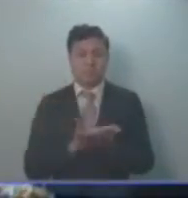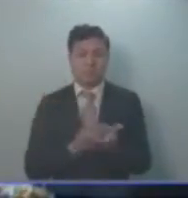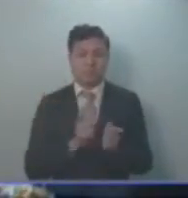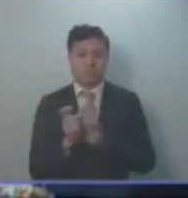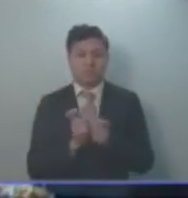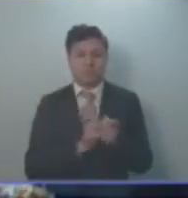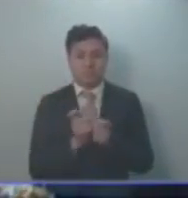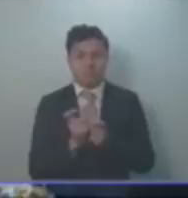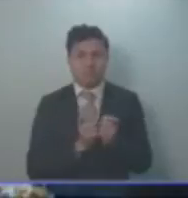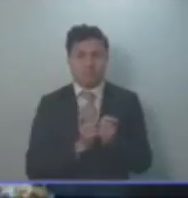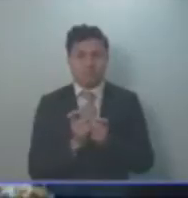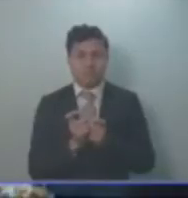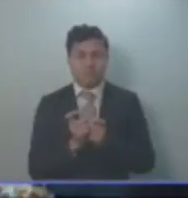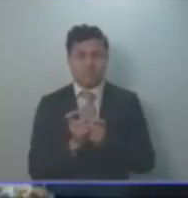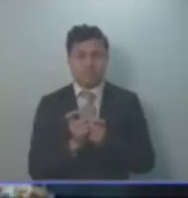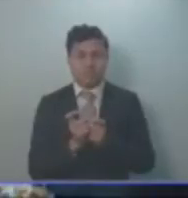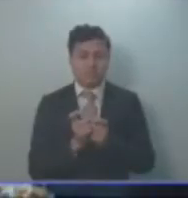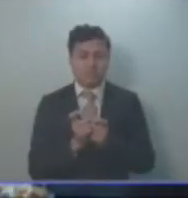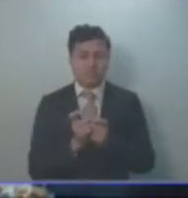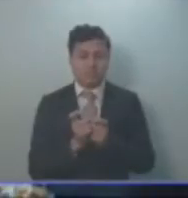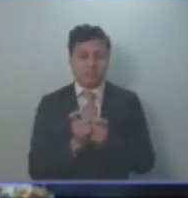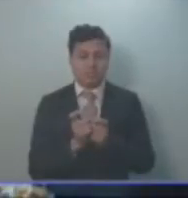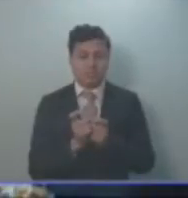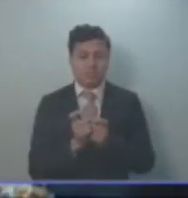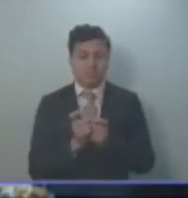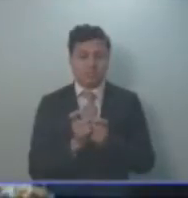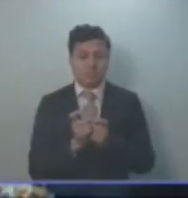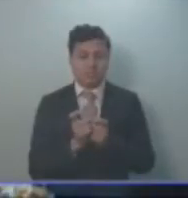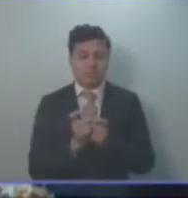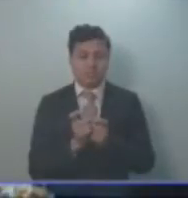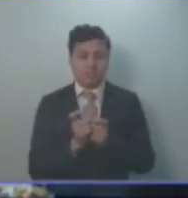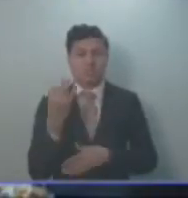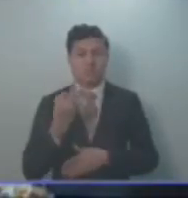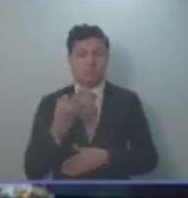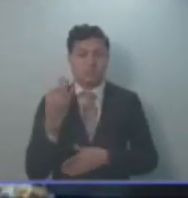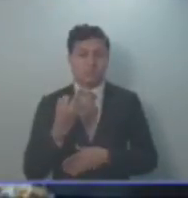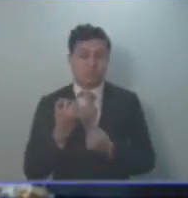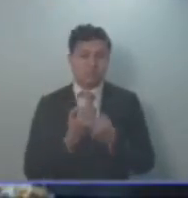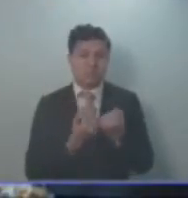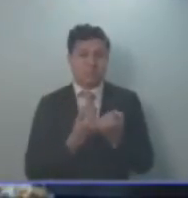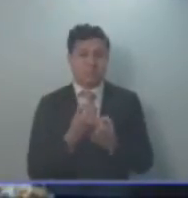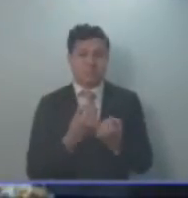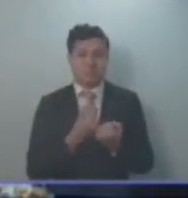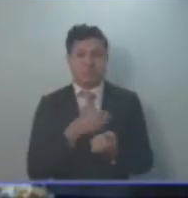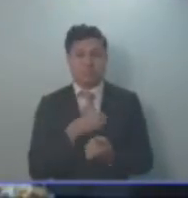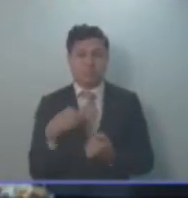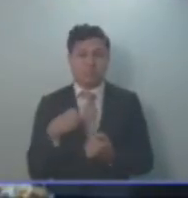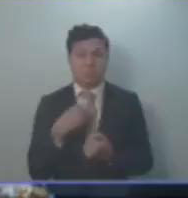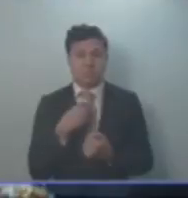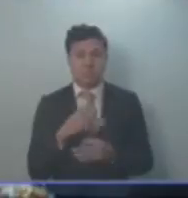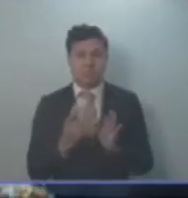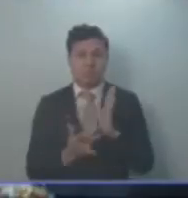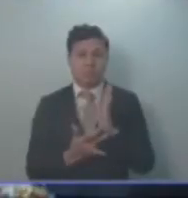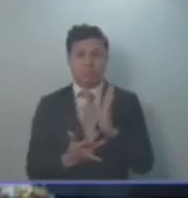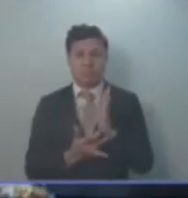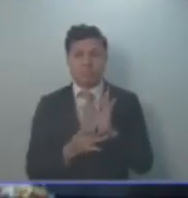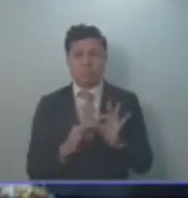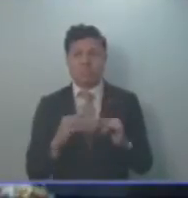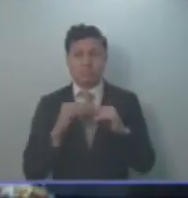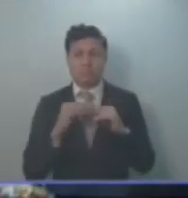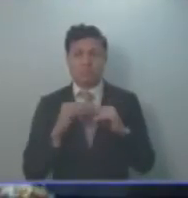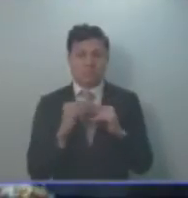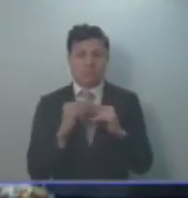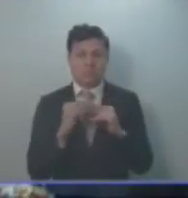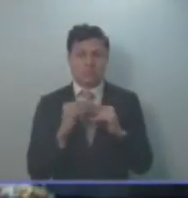médicos frecuentes, rehabilitación o que necesiten una atención técnica y médica